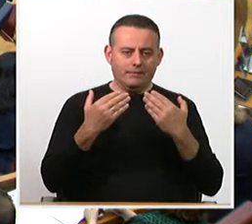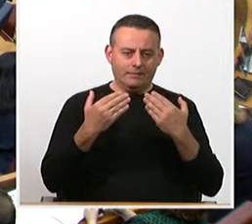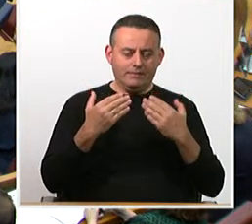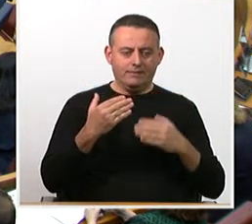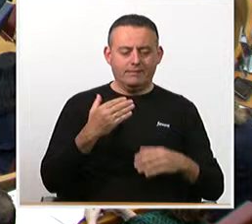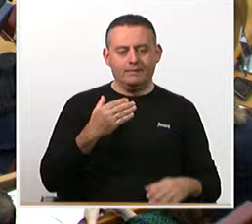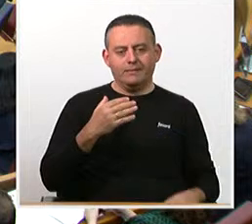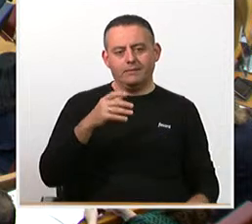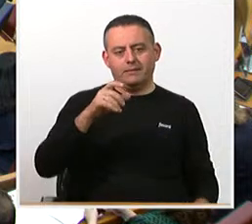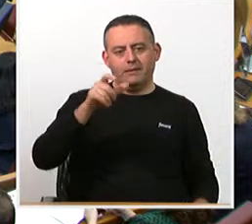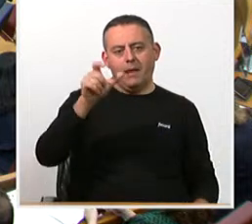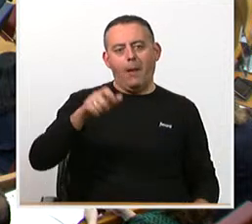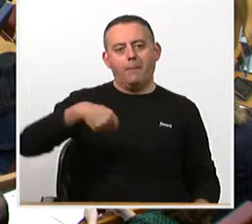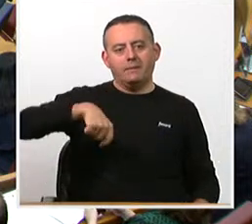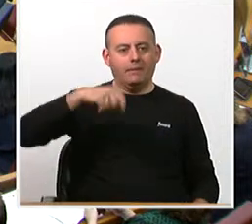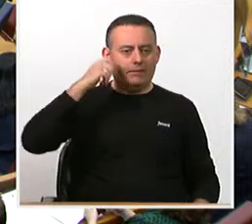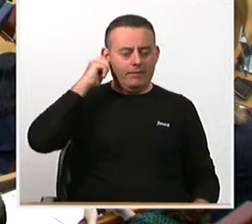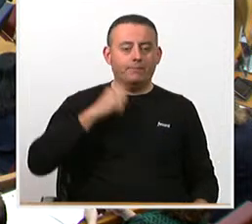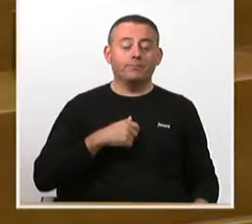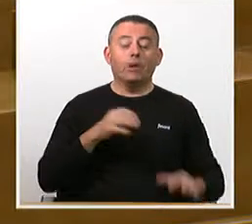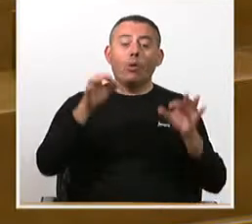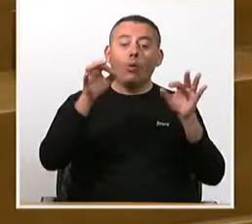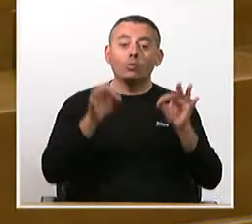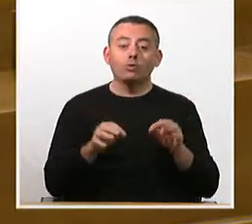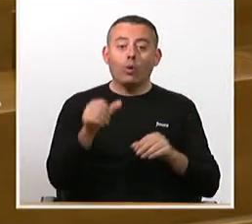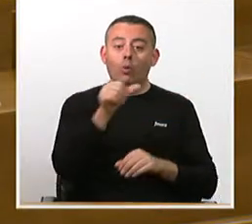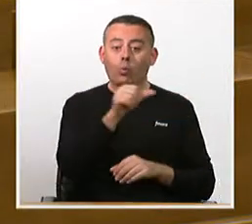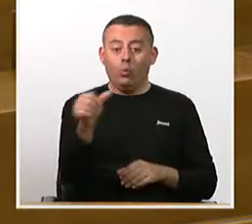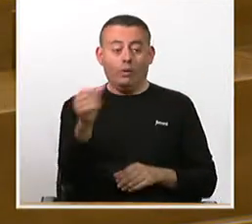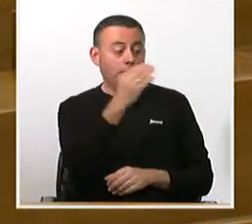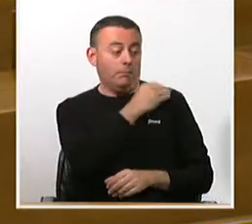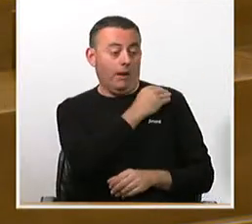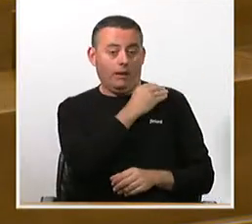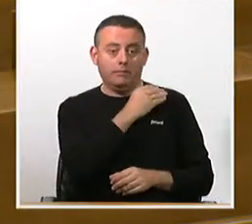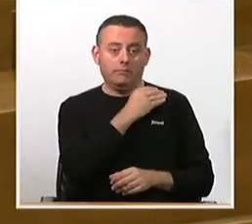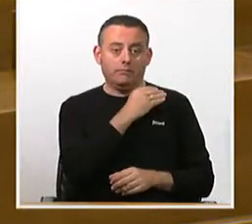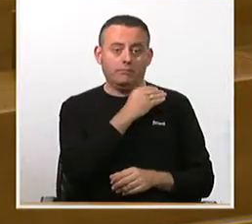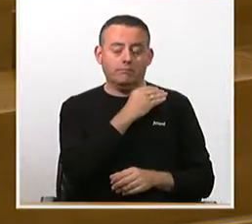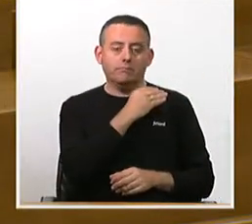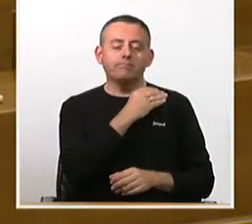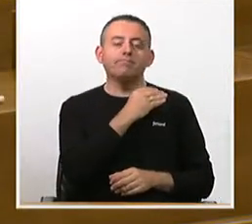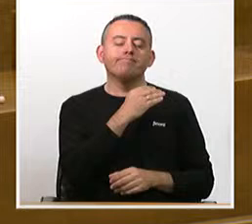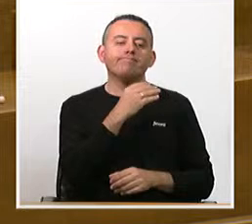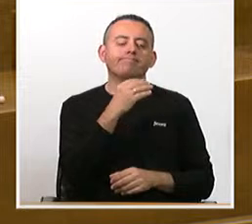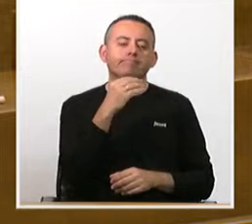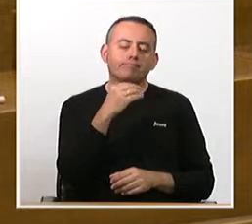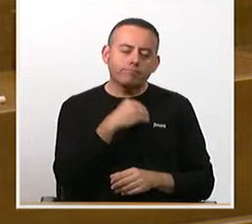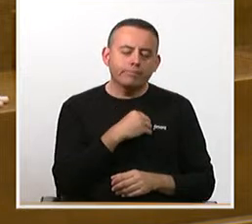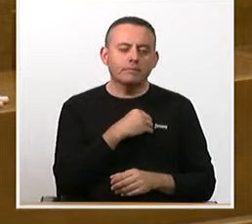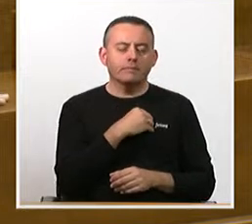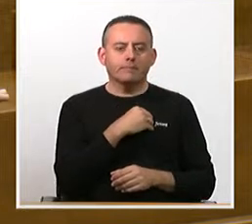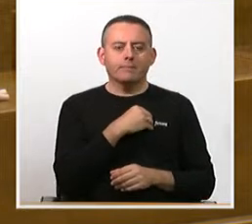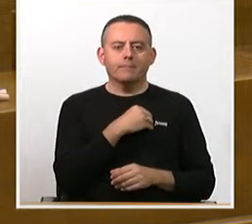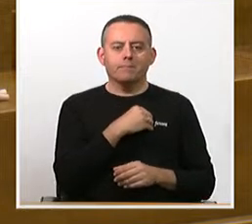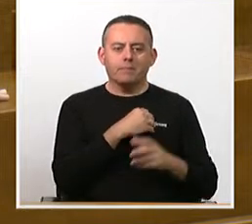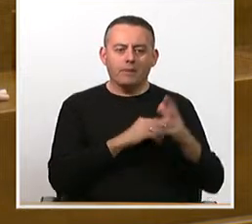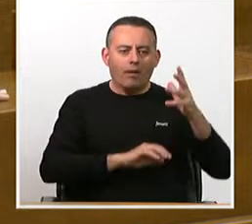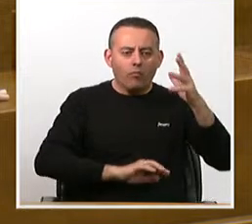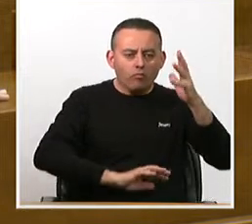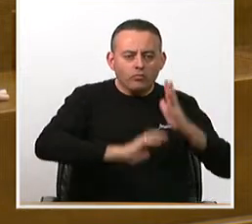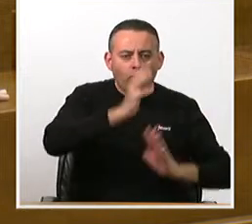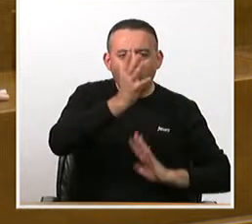presidenta una semana que van en este suc trá para la